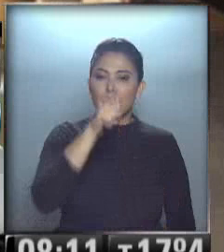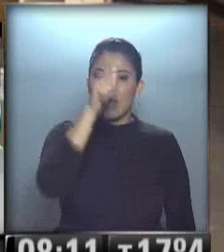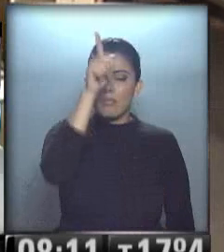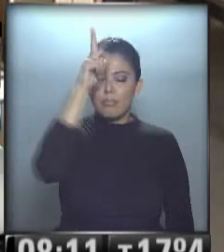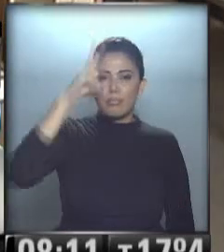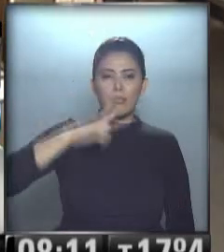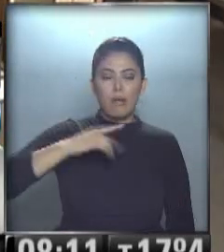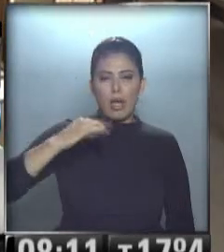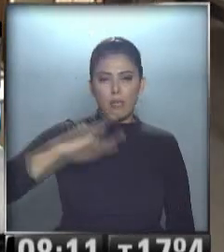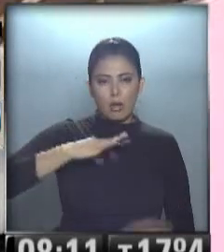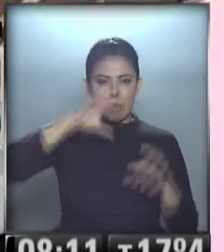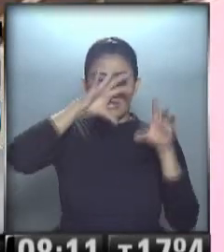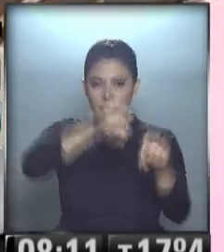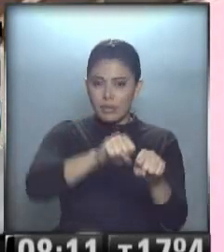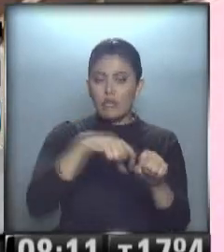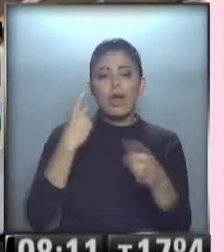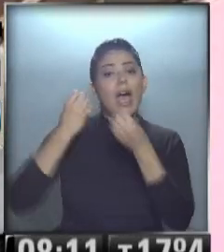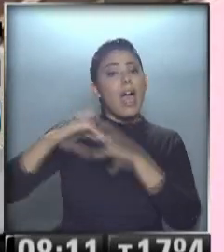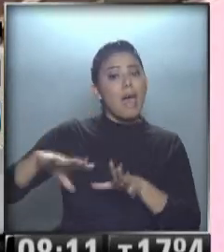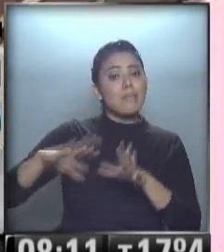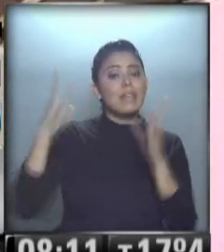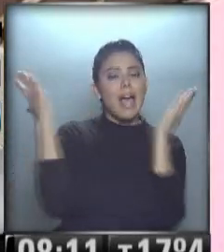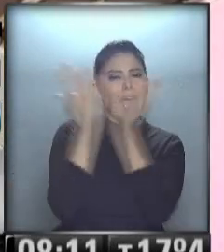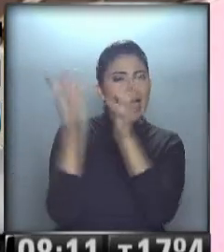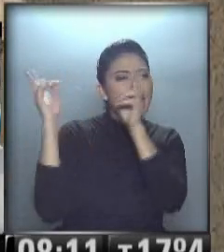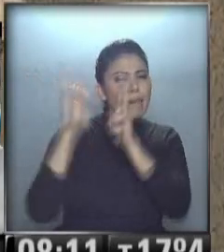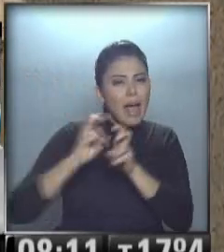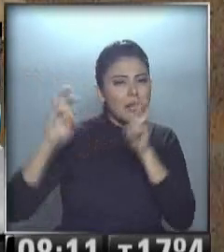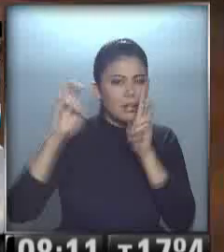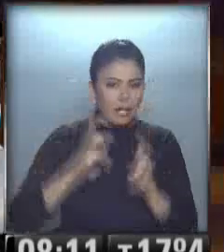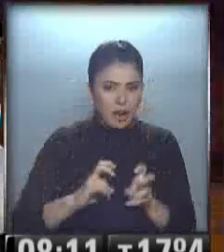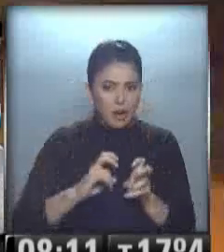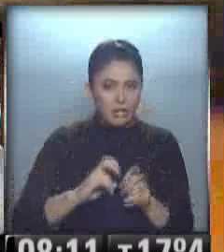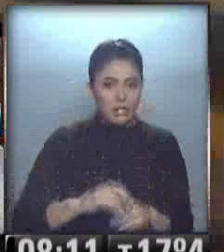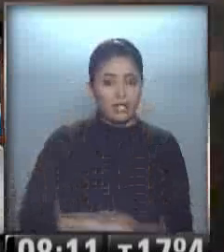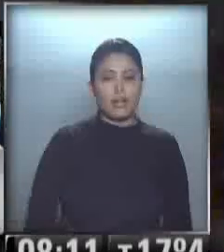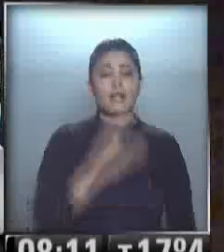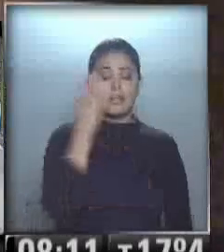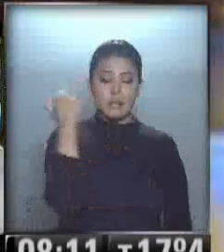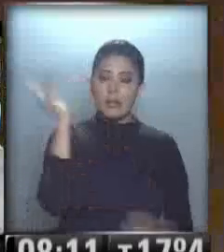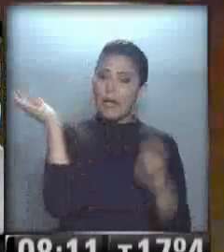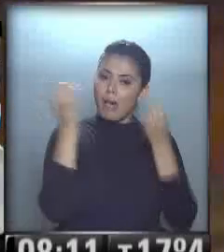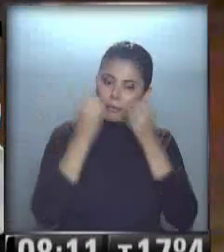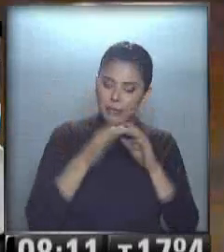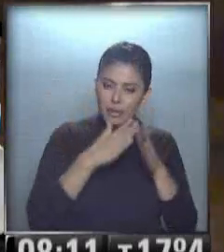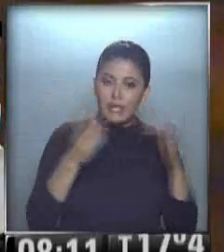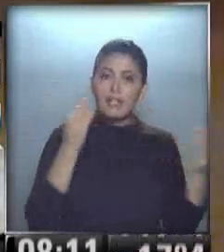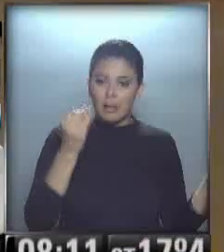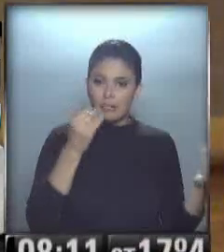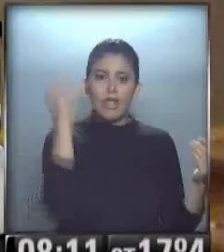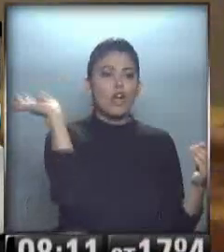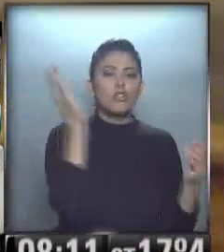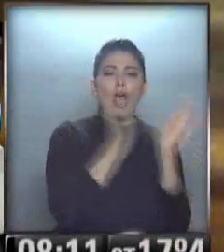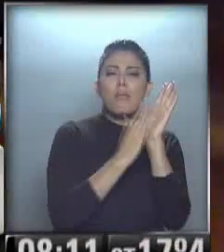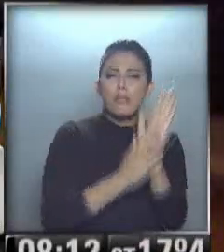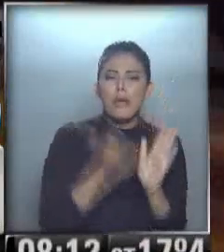Concordia, comenzamos la investigación penal, la investigación de lo que antiguamente se llamaba instrucción, que es la recolección de todas las pruebas